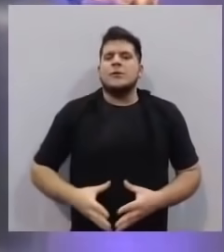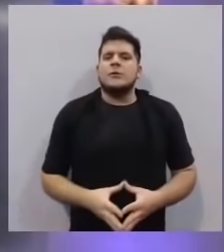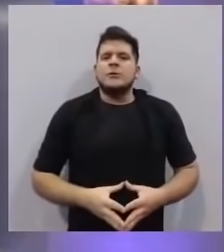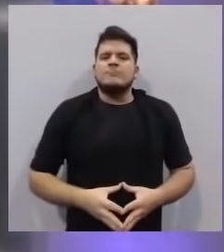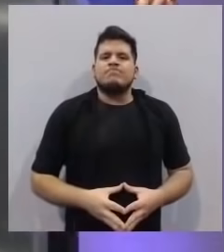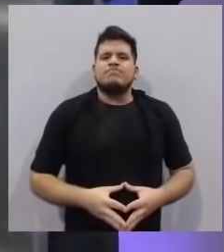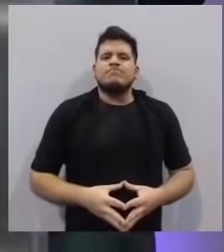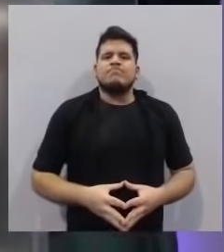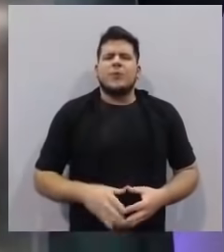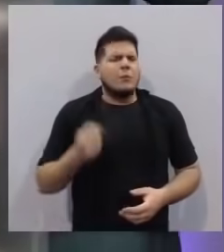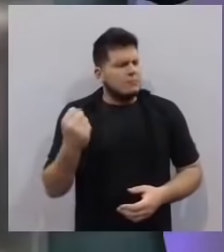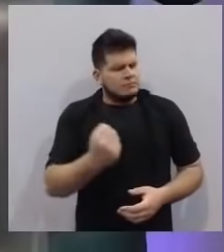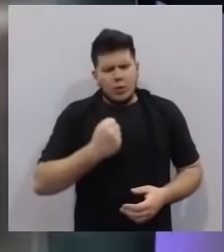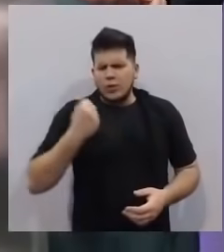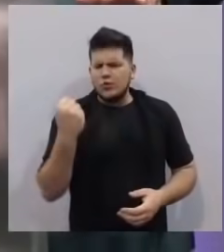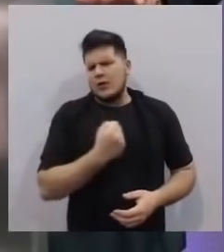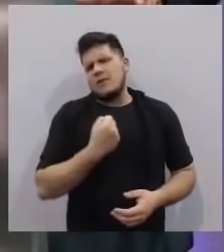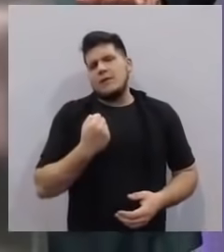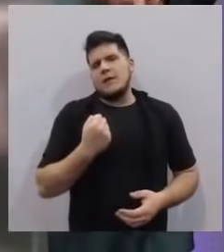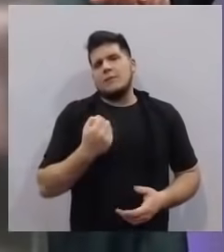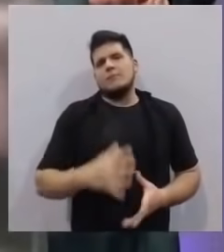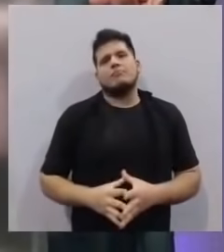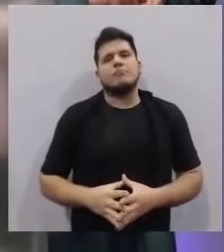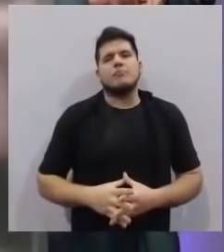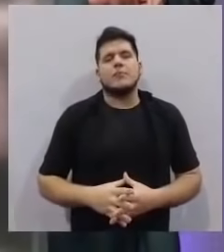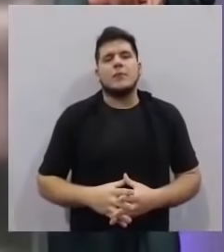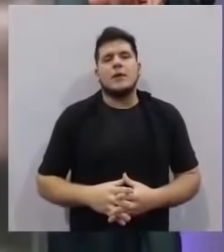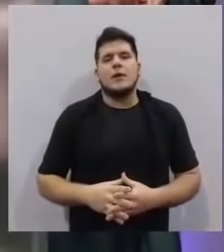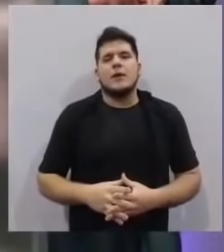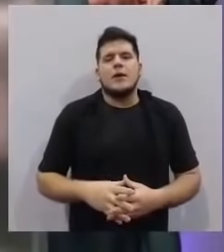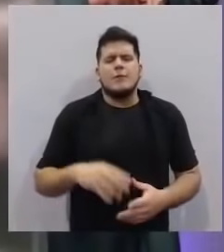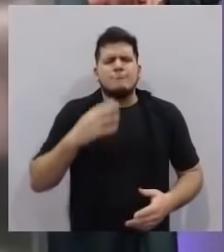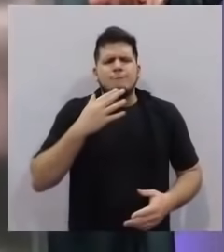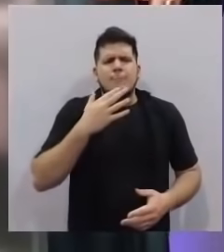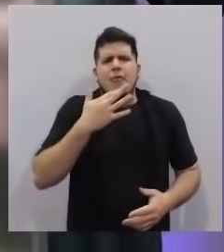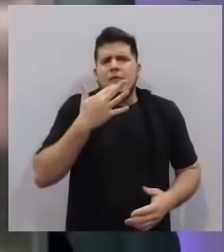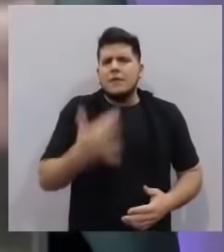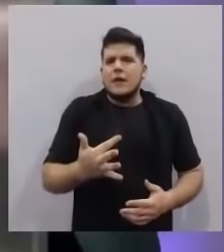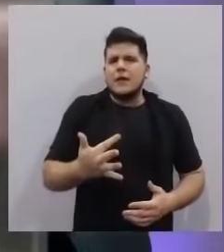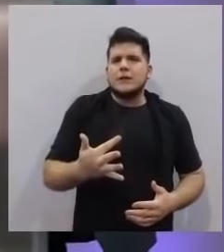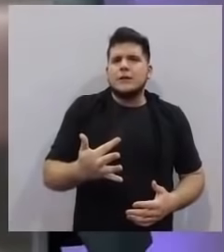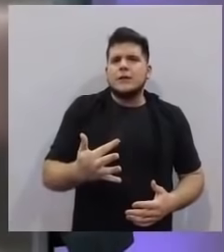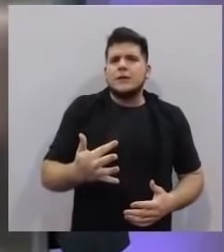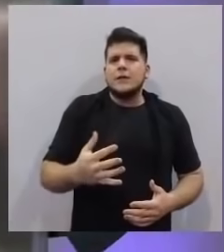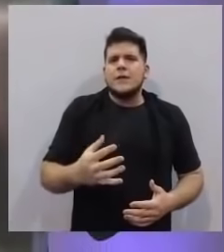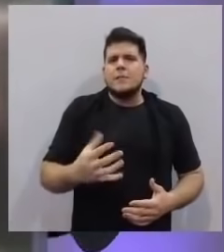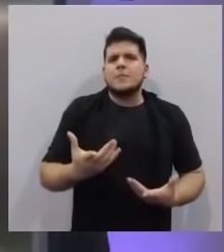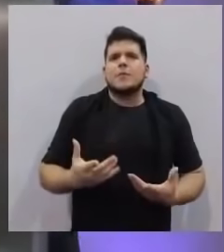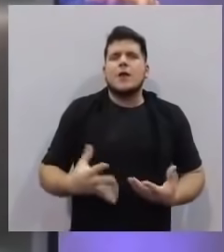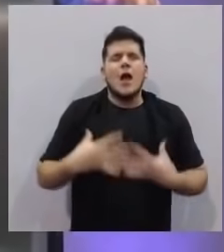con importante es abrir una casa luz un refugio con los jóvenes porque usted no tiene ni idea de lo que usted